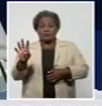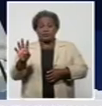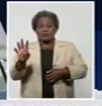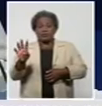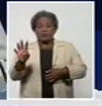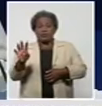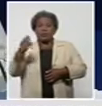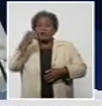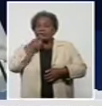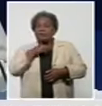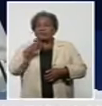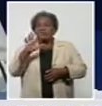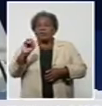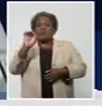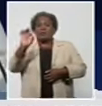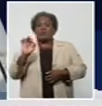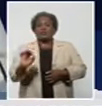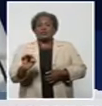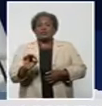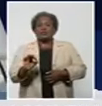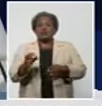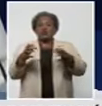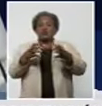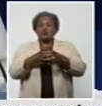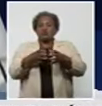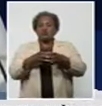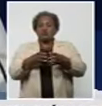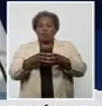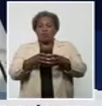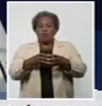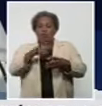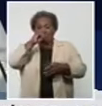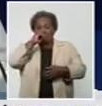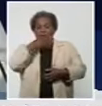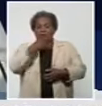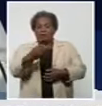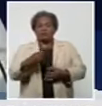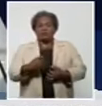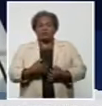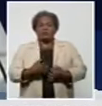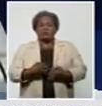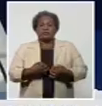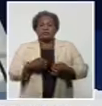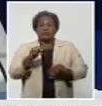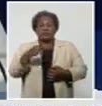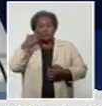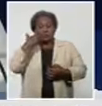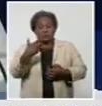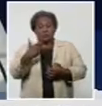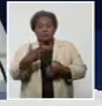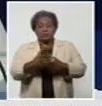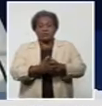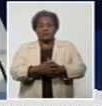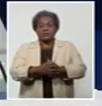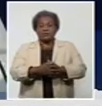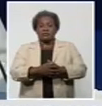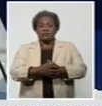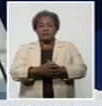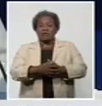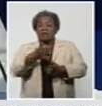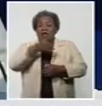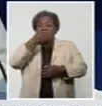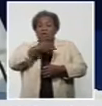del 50%, están en grupos de edades jóvenes, aspecto que hemos venido señalando